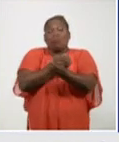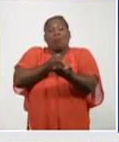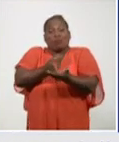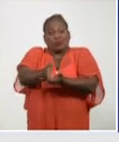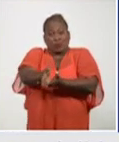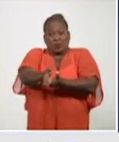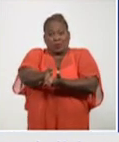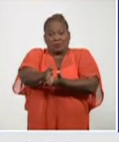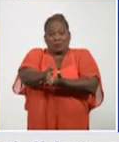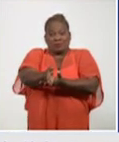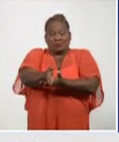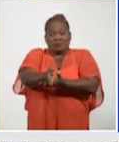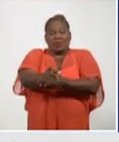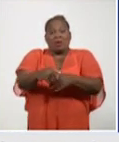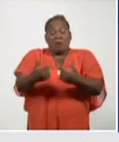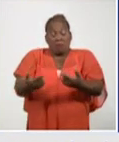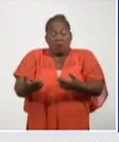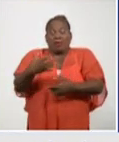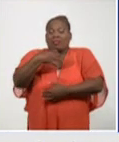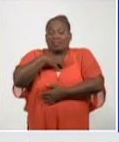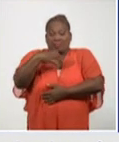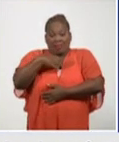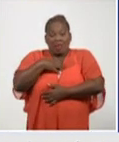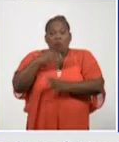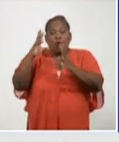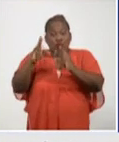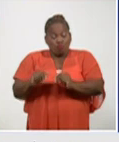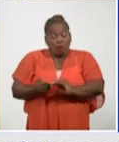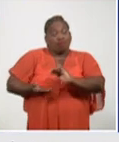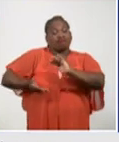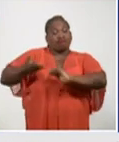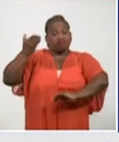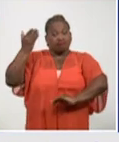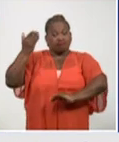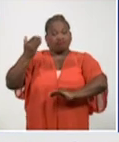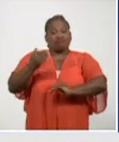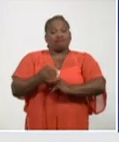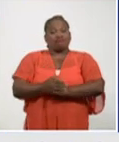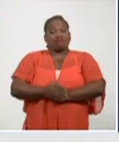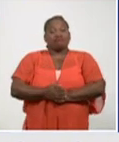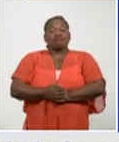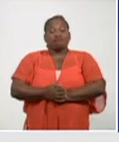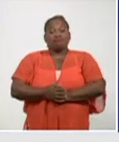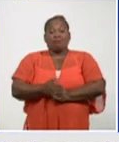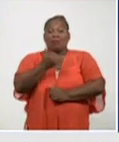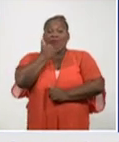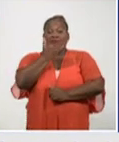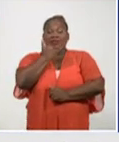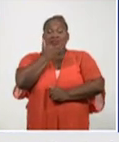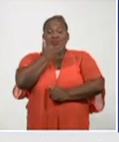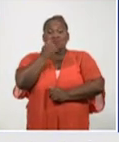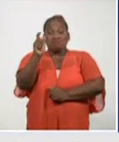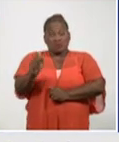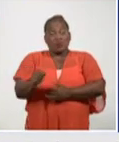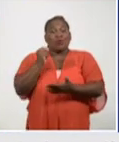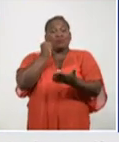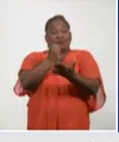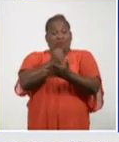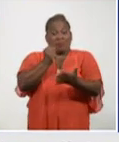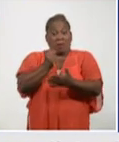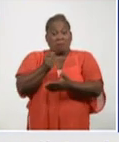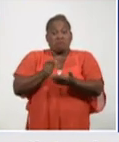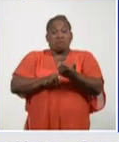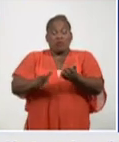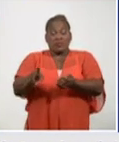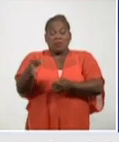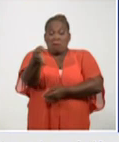número de casos que todavía tenemos, las tasas de incidencia de casos confirmados en los territorios y